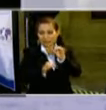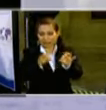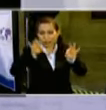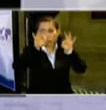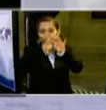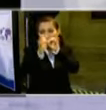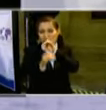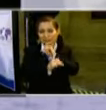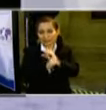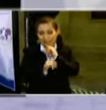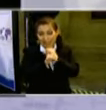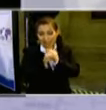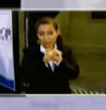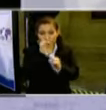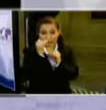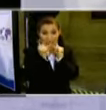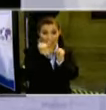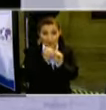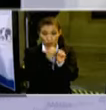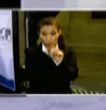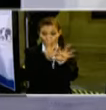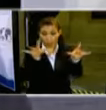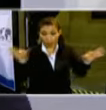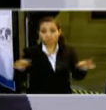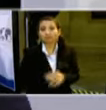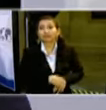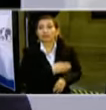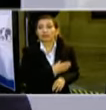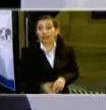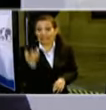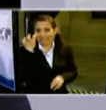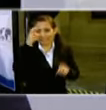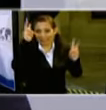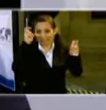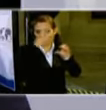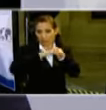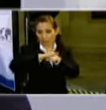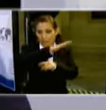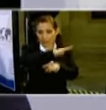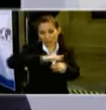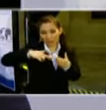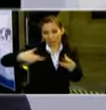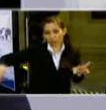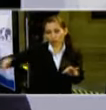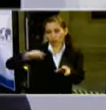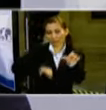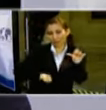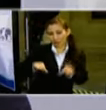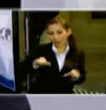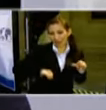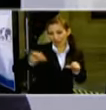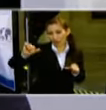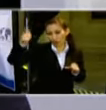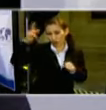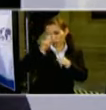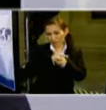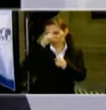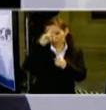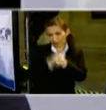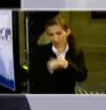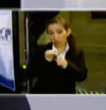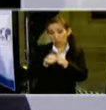de opinión internacionales. En este contexto, la política exterior parecía depender más que nunca de